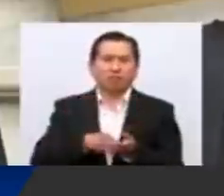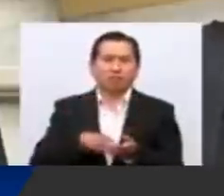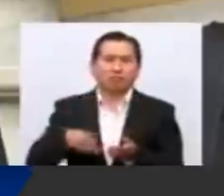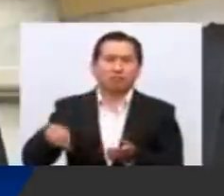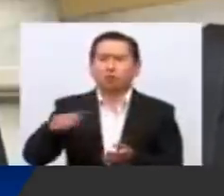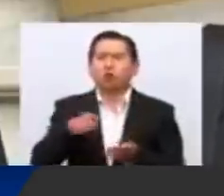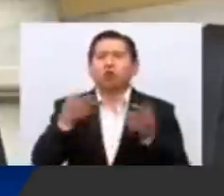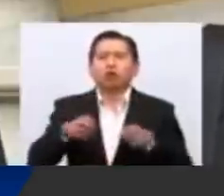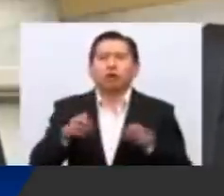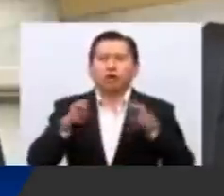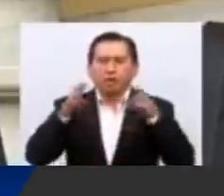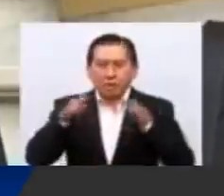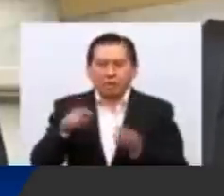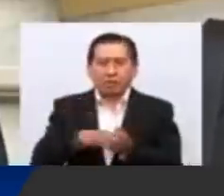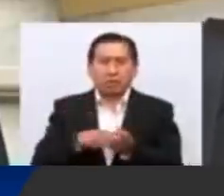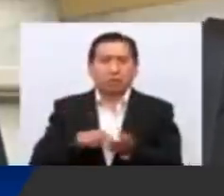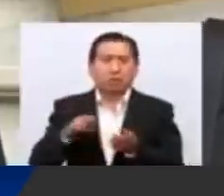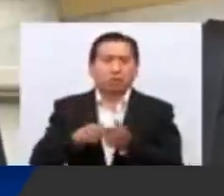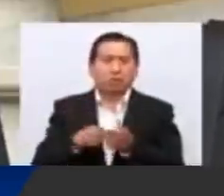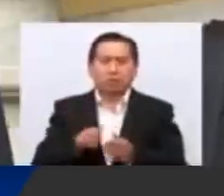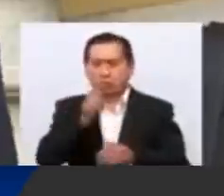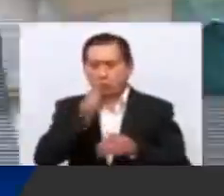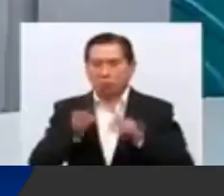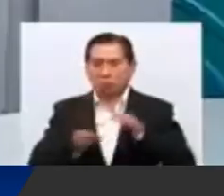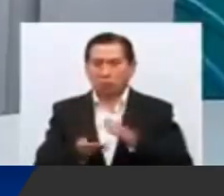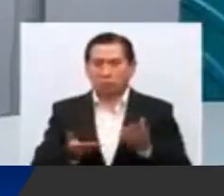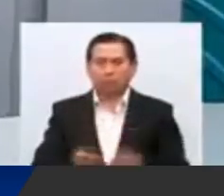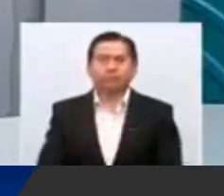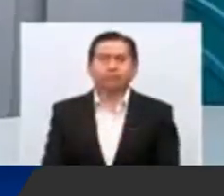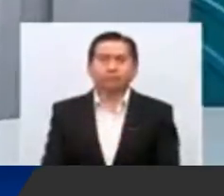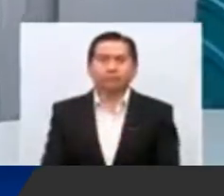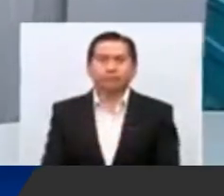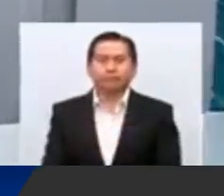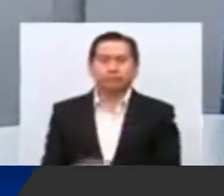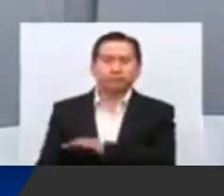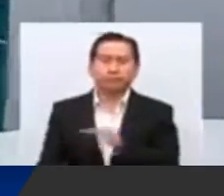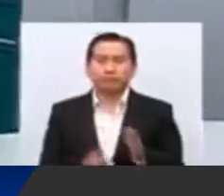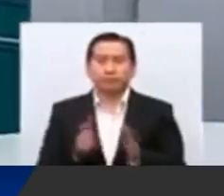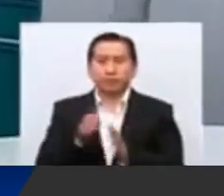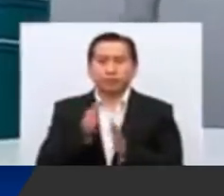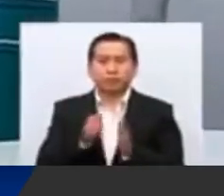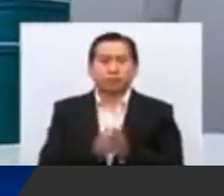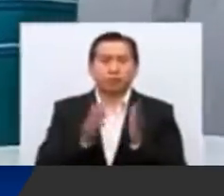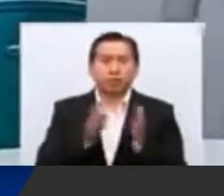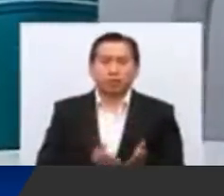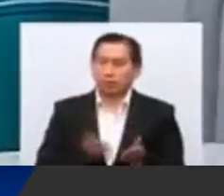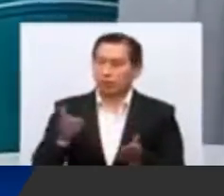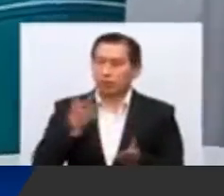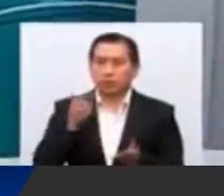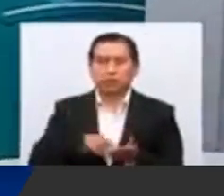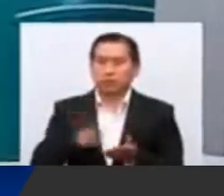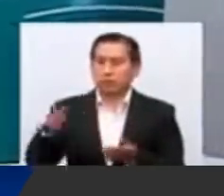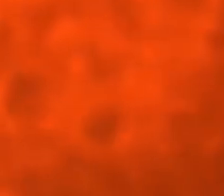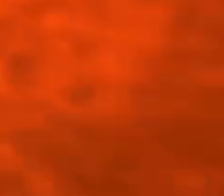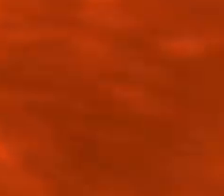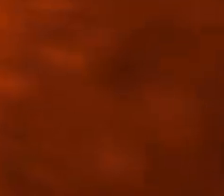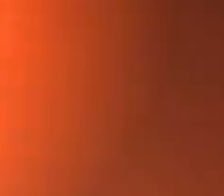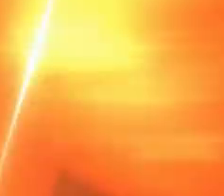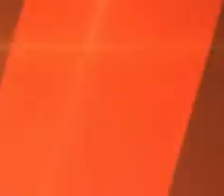se investigue estos actos de corrupción. Y el abogado Robin Justiniano ha denunciado que fue